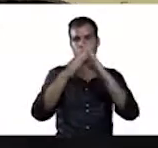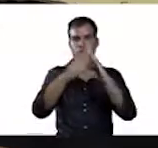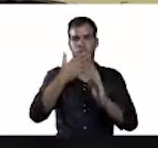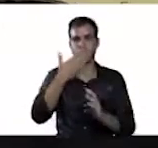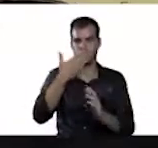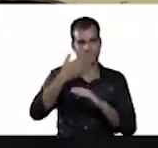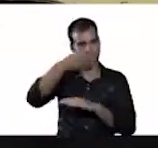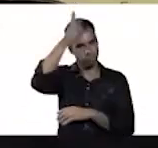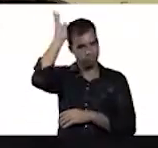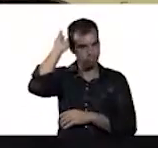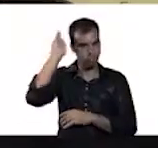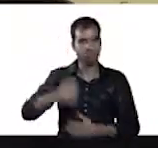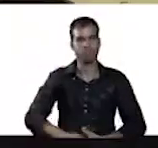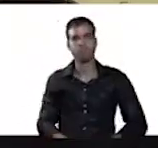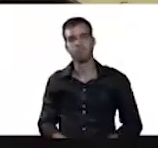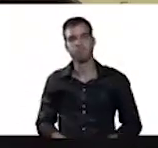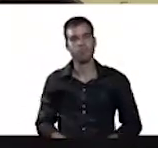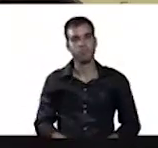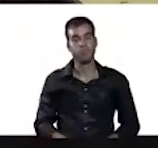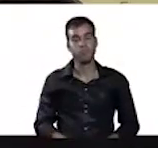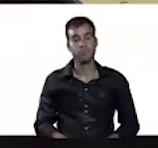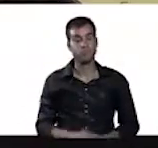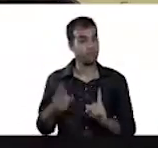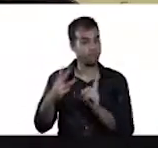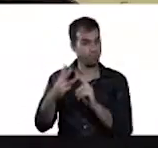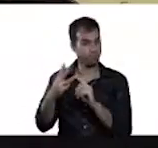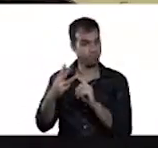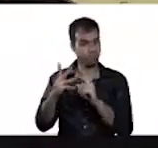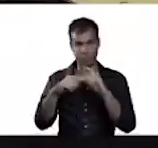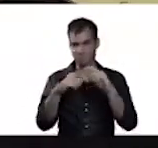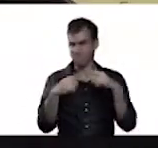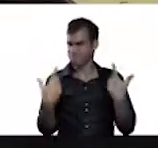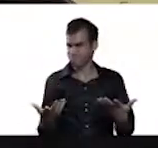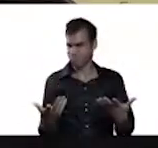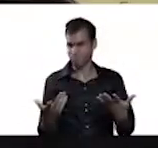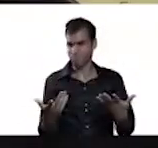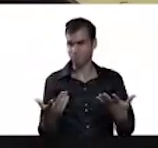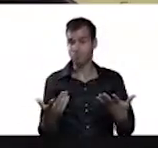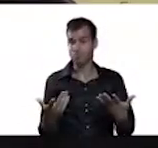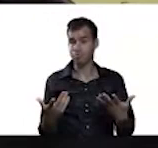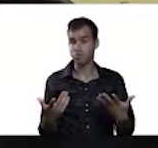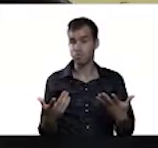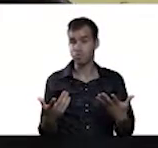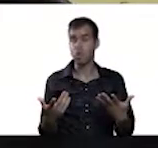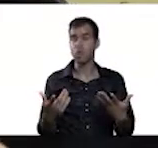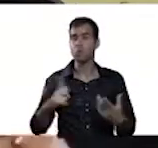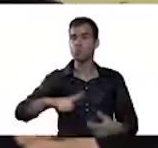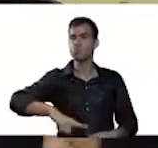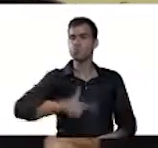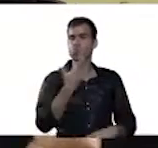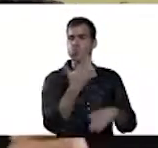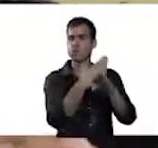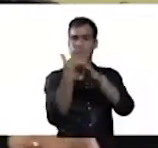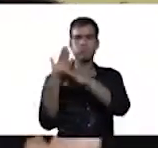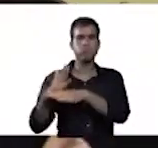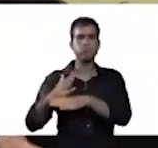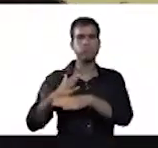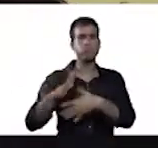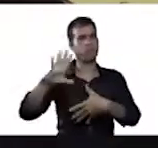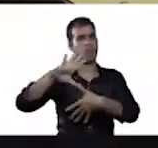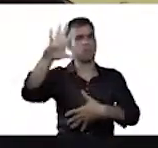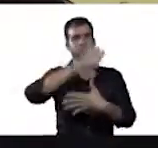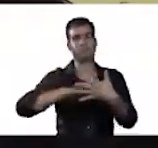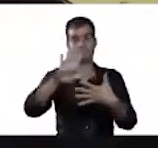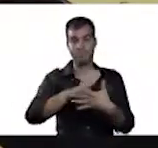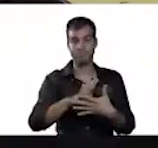aborígenes. El tercer contenido que se debe abordar es el de las altas culturas americanas, mayas,